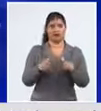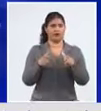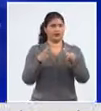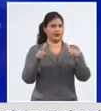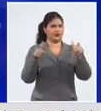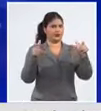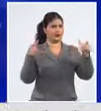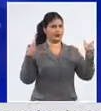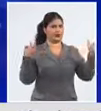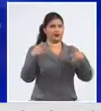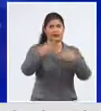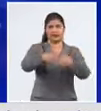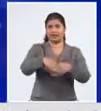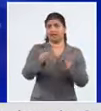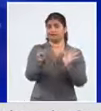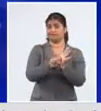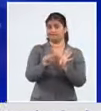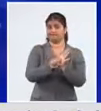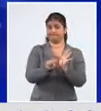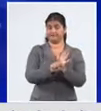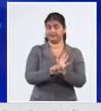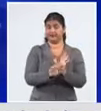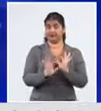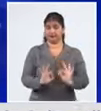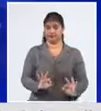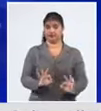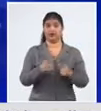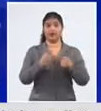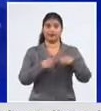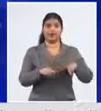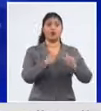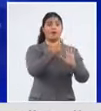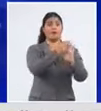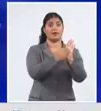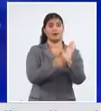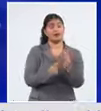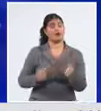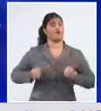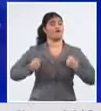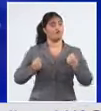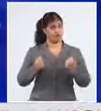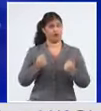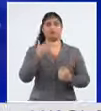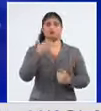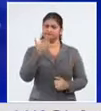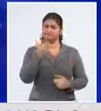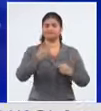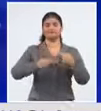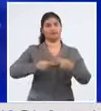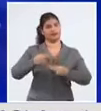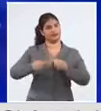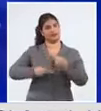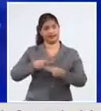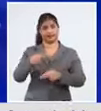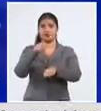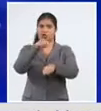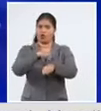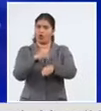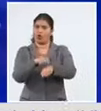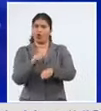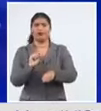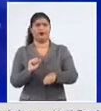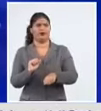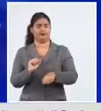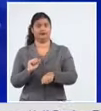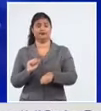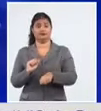variantes del virus. Pues logran dentro de nuestro propio país el control. No me refiero al municipio especial